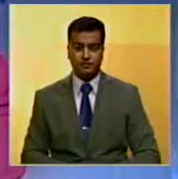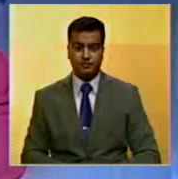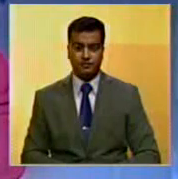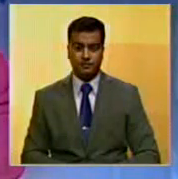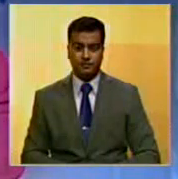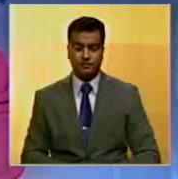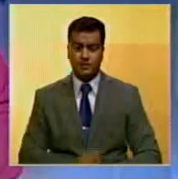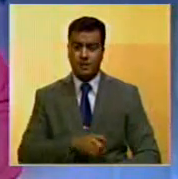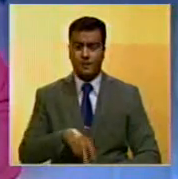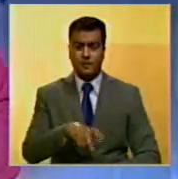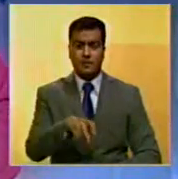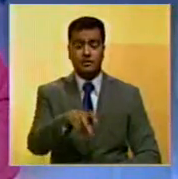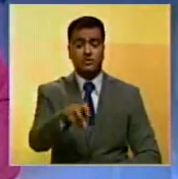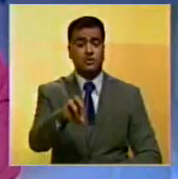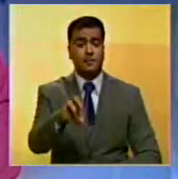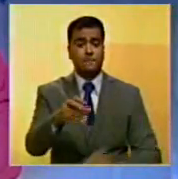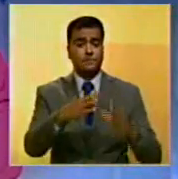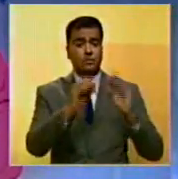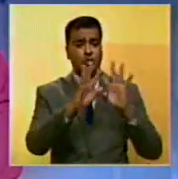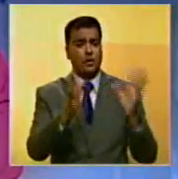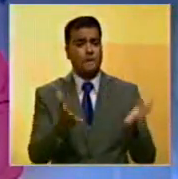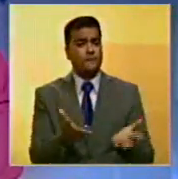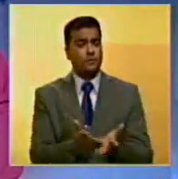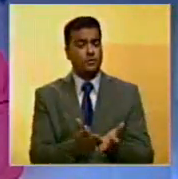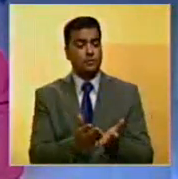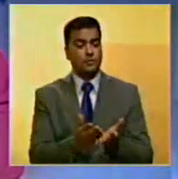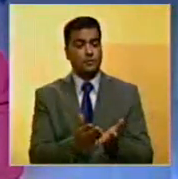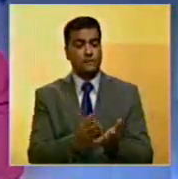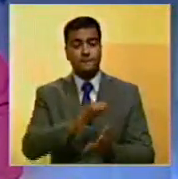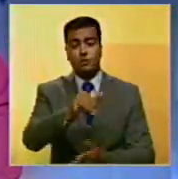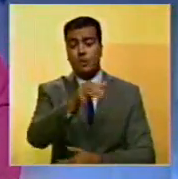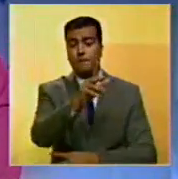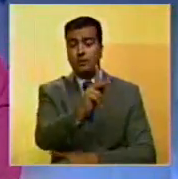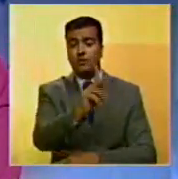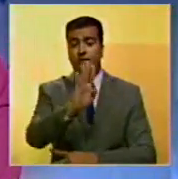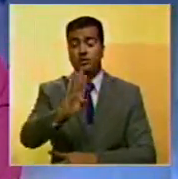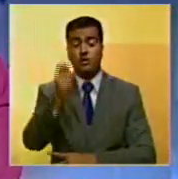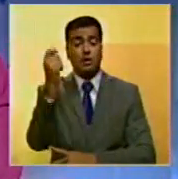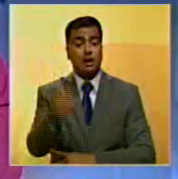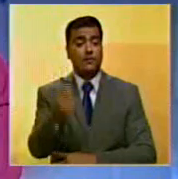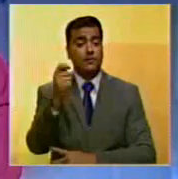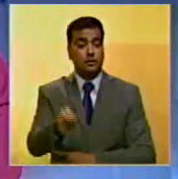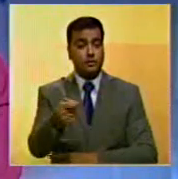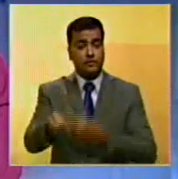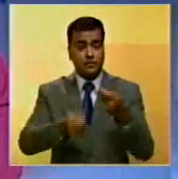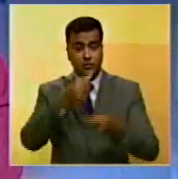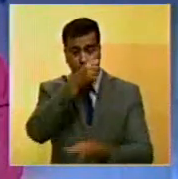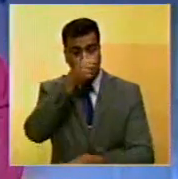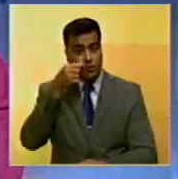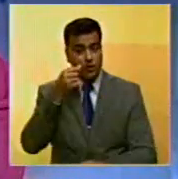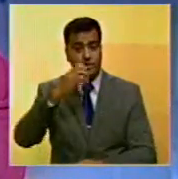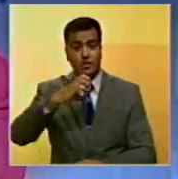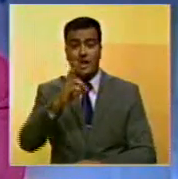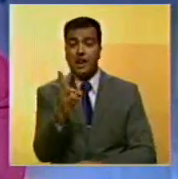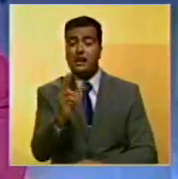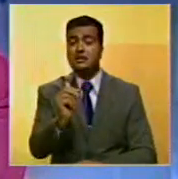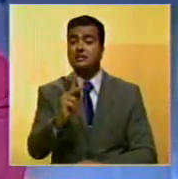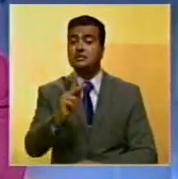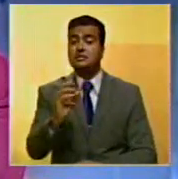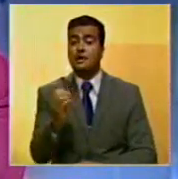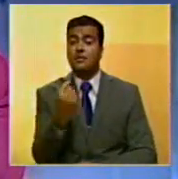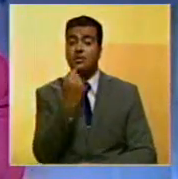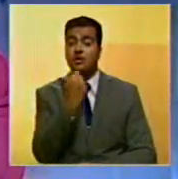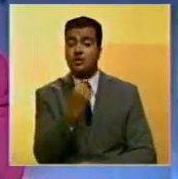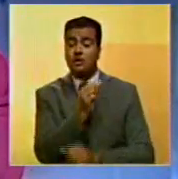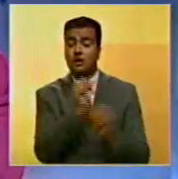Iniciamos nuestro recorrido por lo que pasa en el mundo. Juan Pablo Vadillo, uno de los abogados del narcotraficante Joaquín El Chapo Guzmán, acusó al